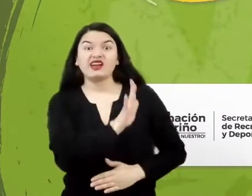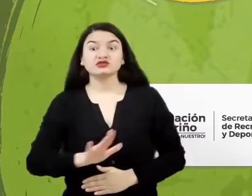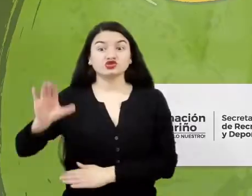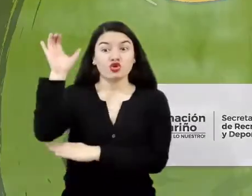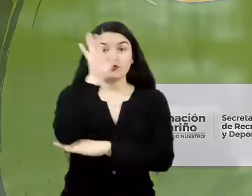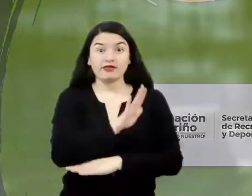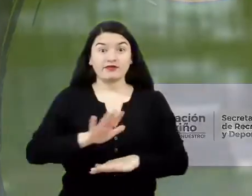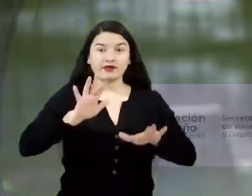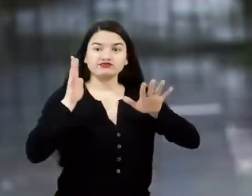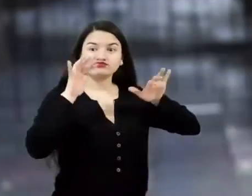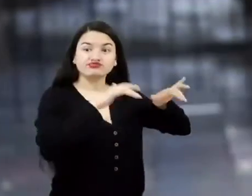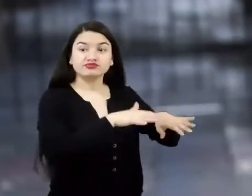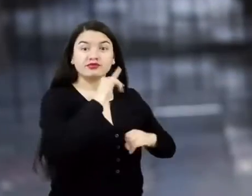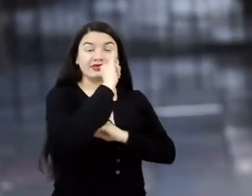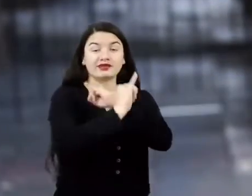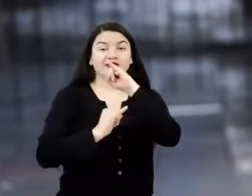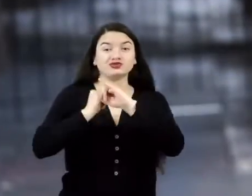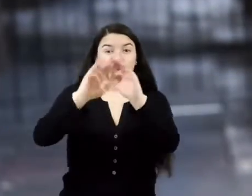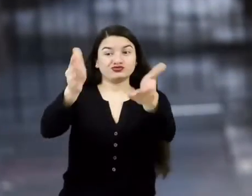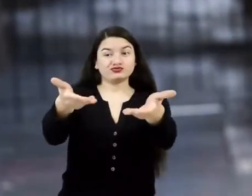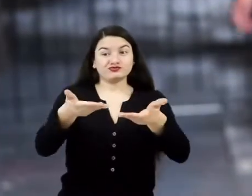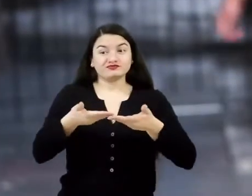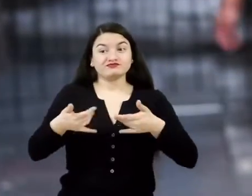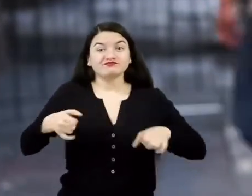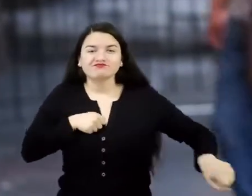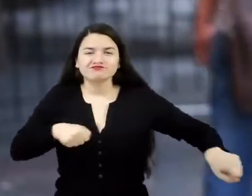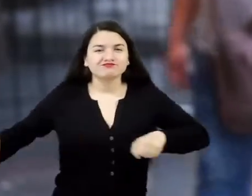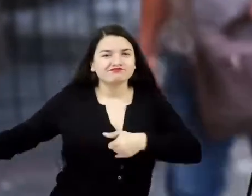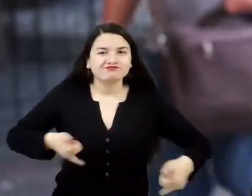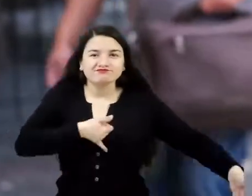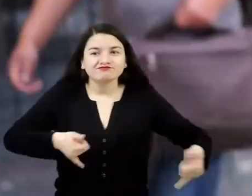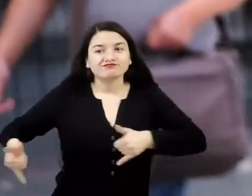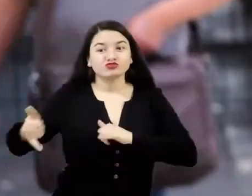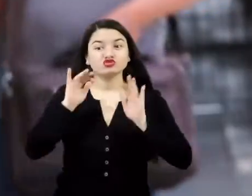de 300 ciclistas, tanto nacionales como